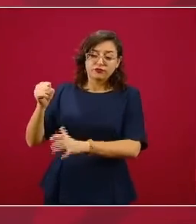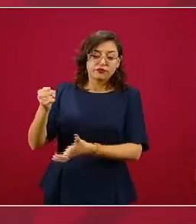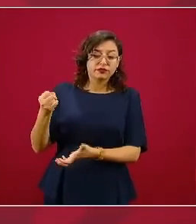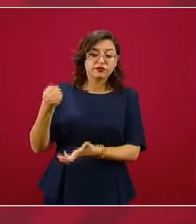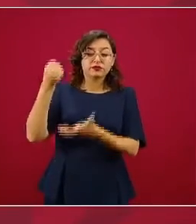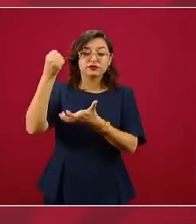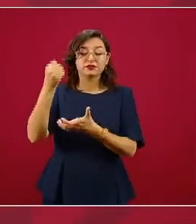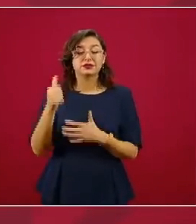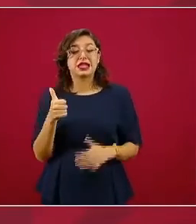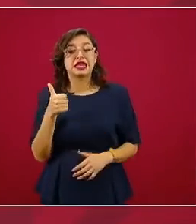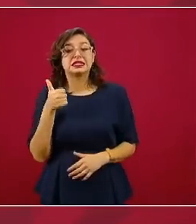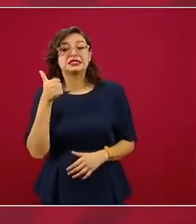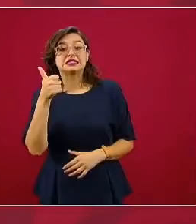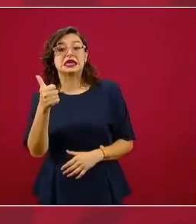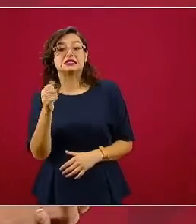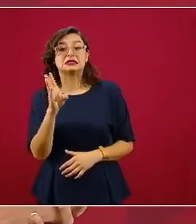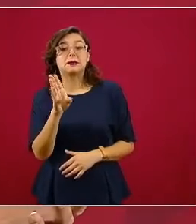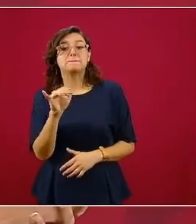6 billones,